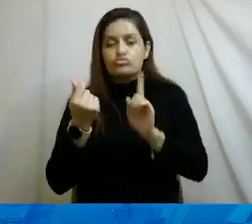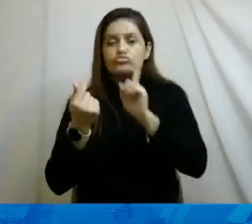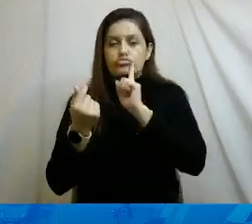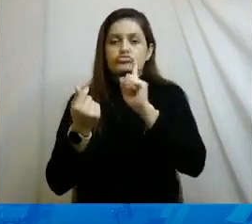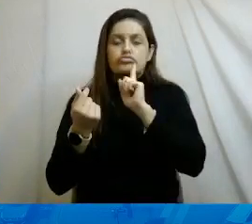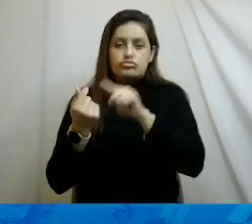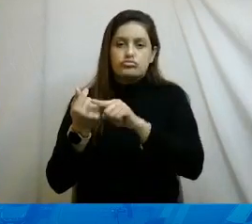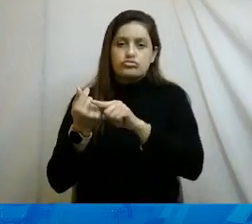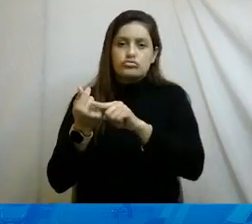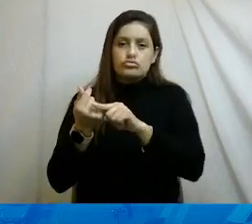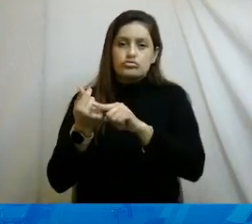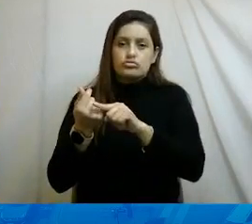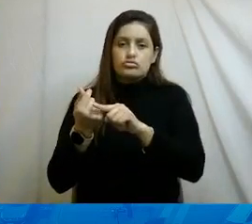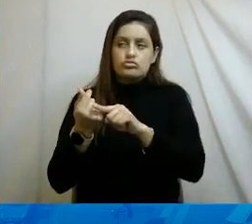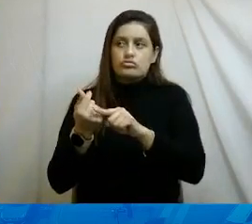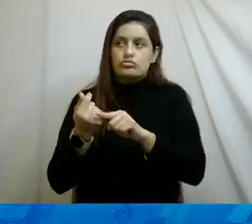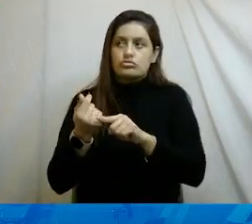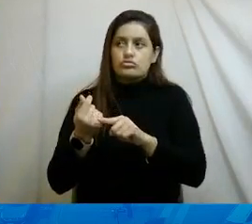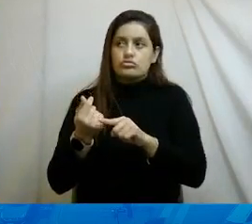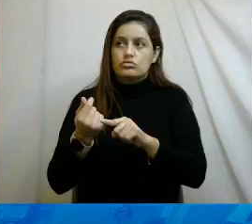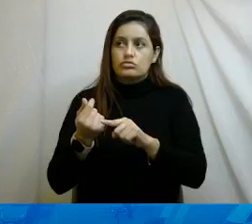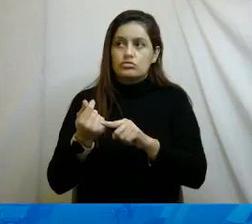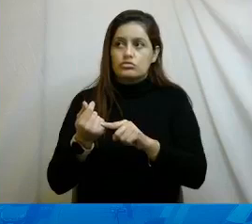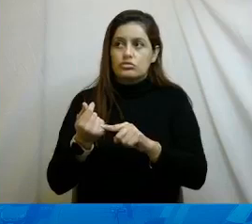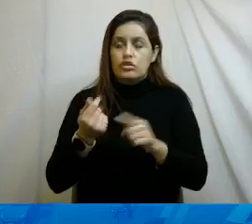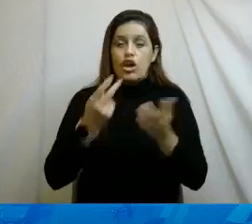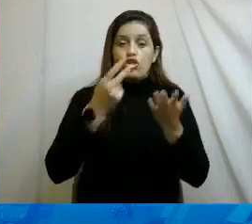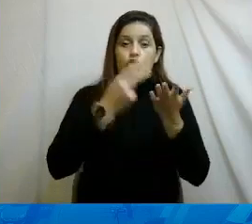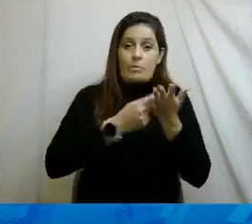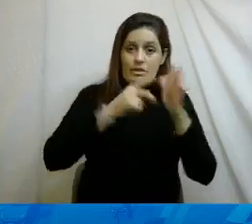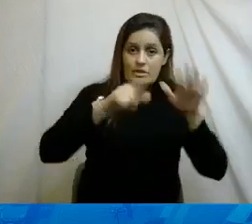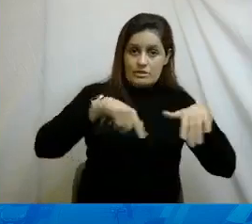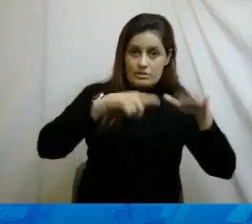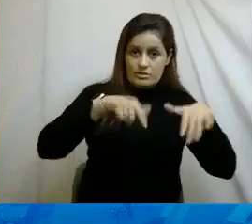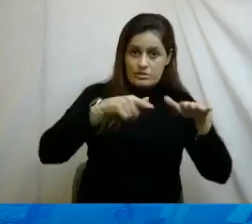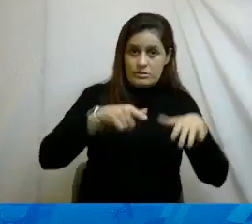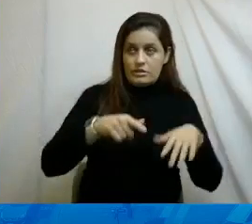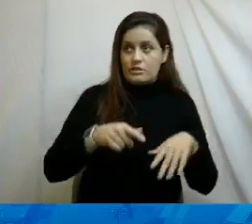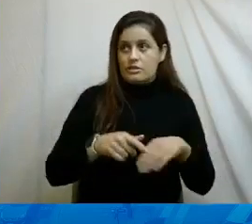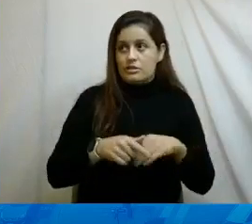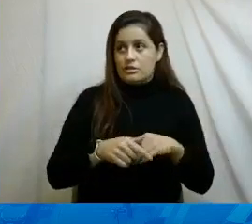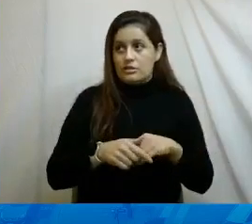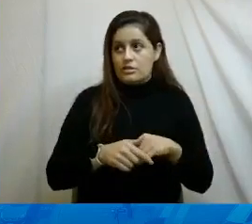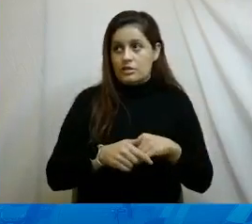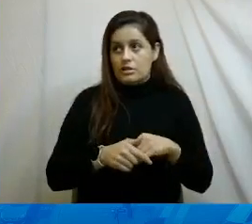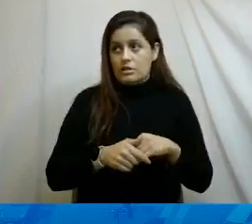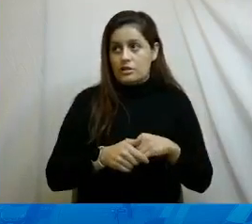tenemos. Estas deudas son del año 2017. Creo